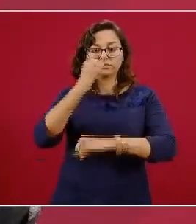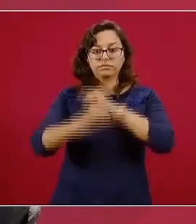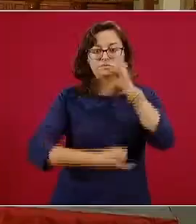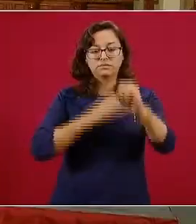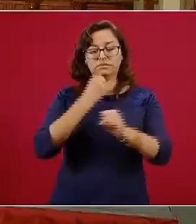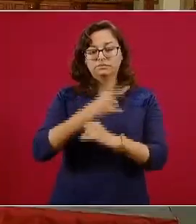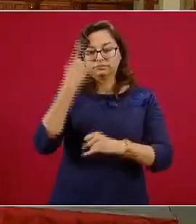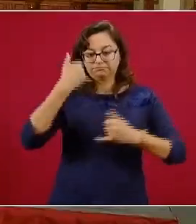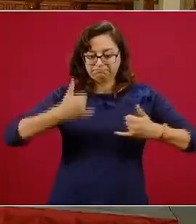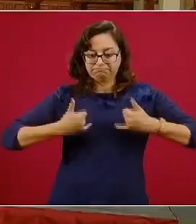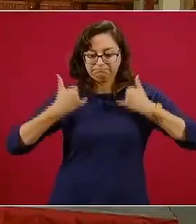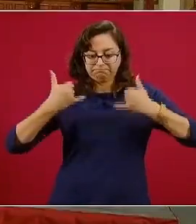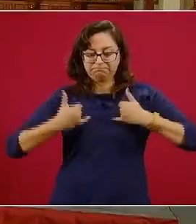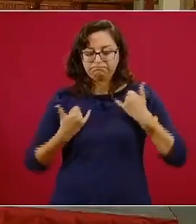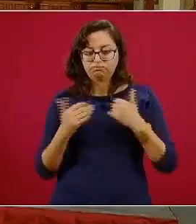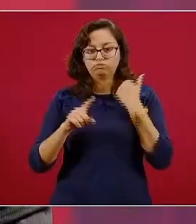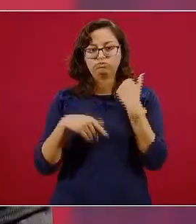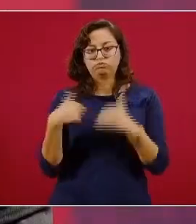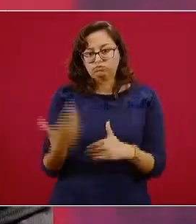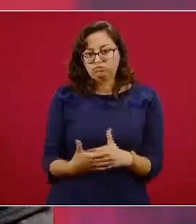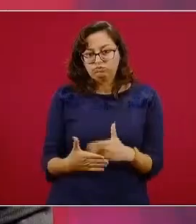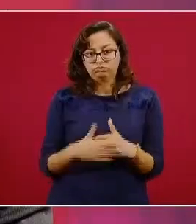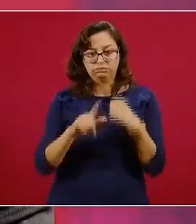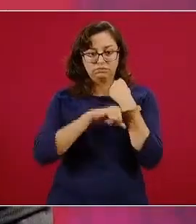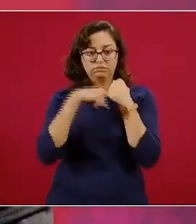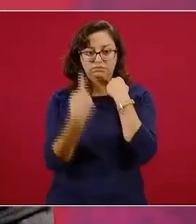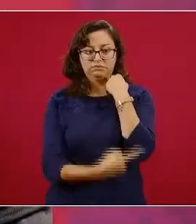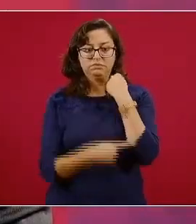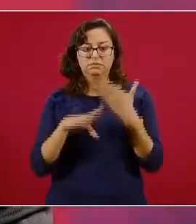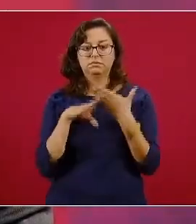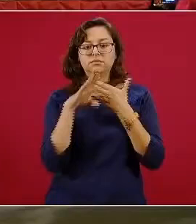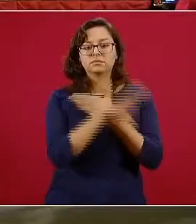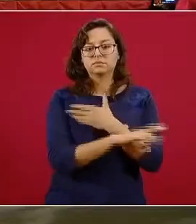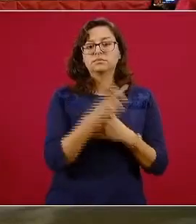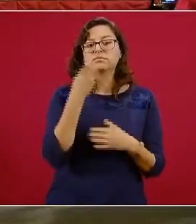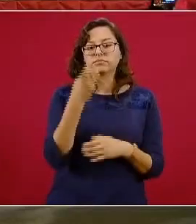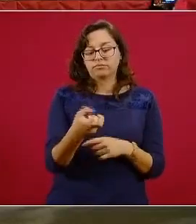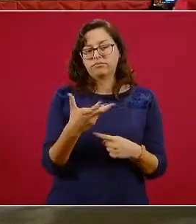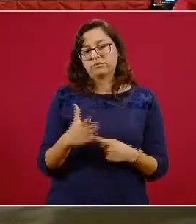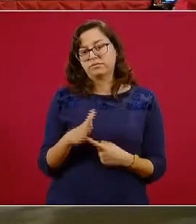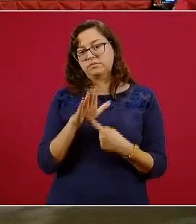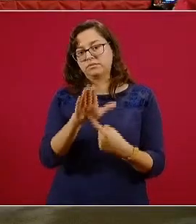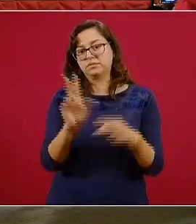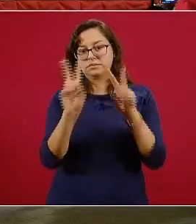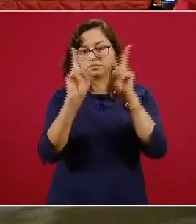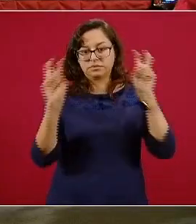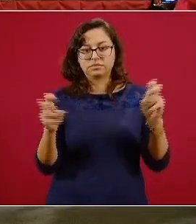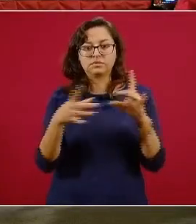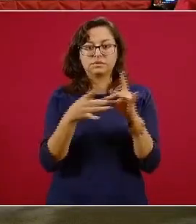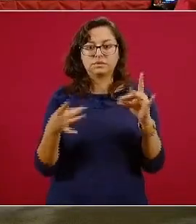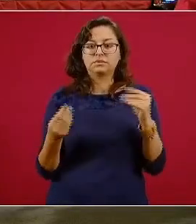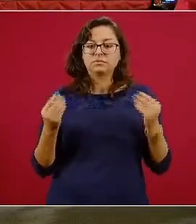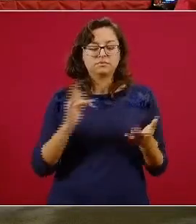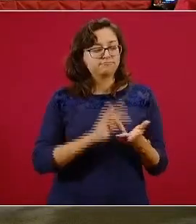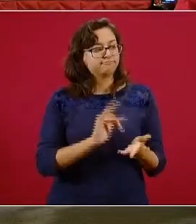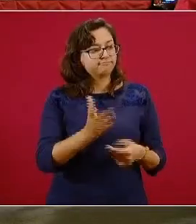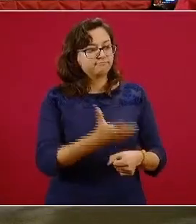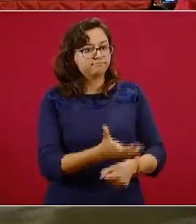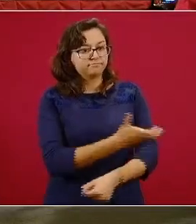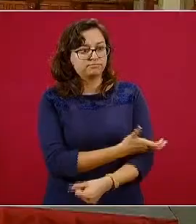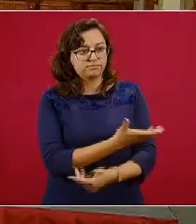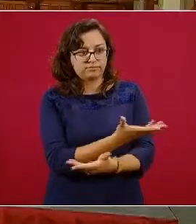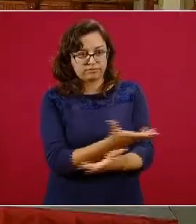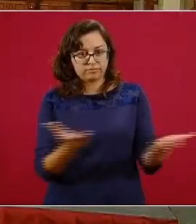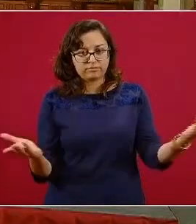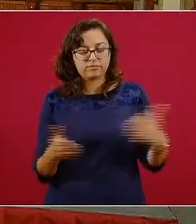Embarazo Adolescente, no queríamos dejar pasar la fecha y hablar de todos estos temas. Muchas gracias, compañeras. Vamos